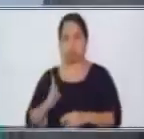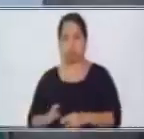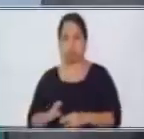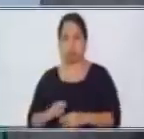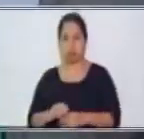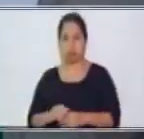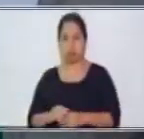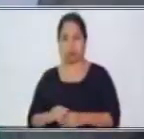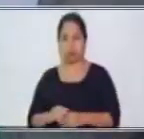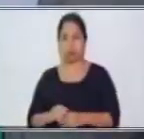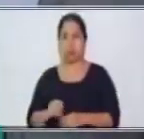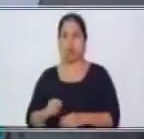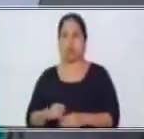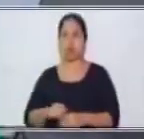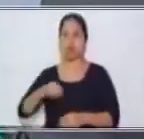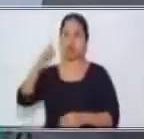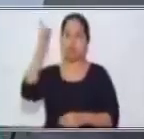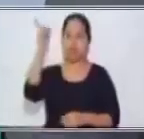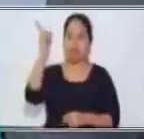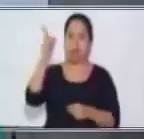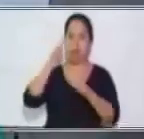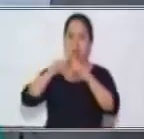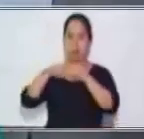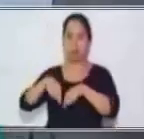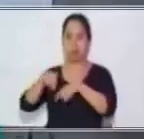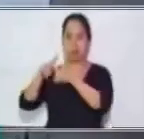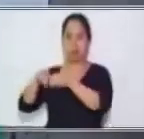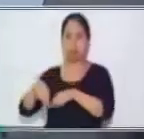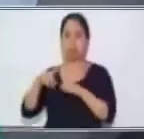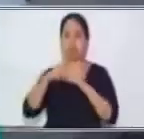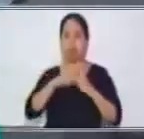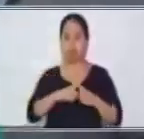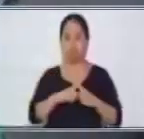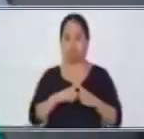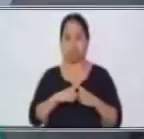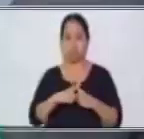Aplicando producto de extremos y medios, las r se cancelan y nos queda solamente